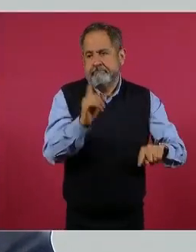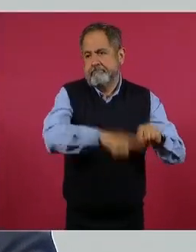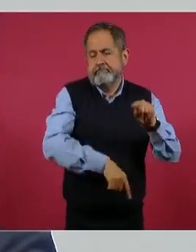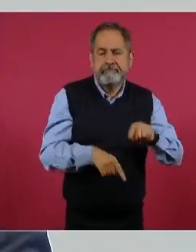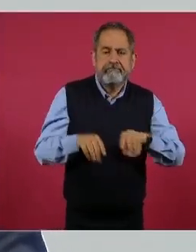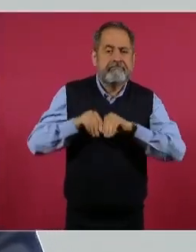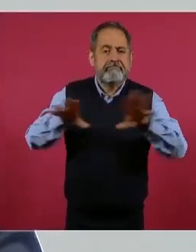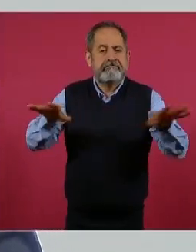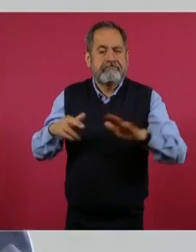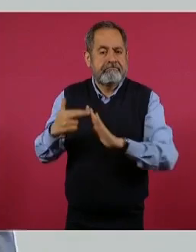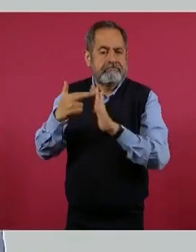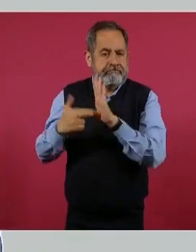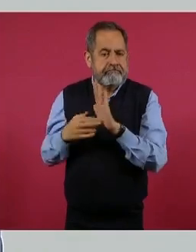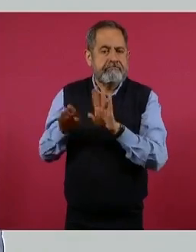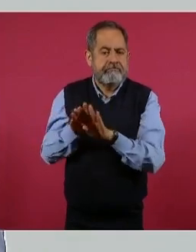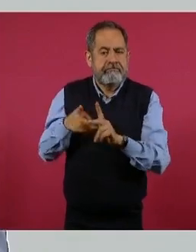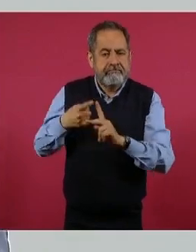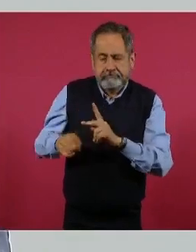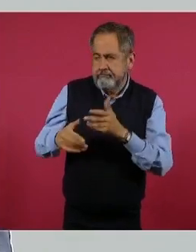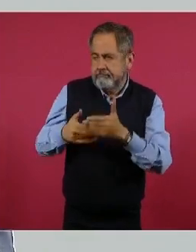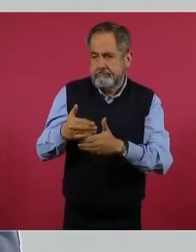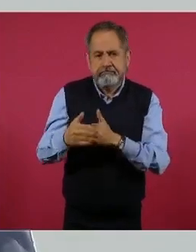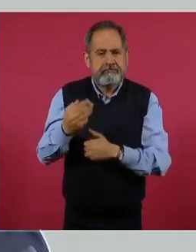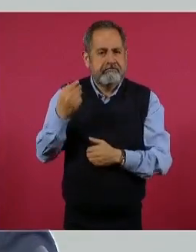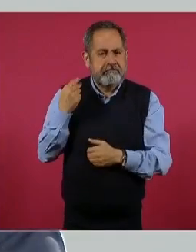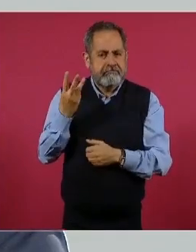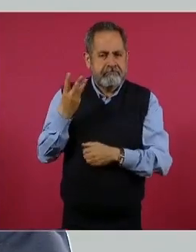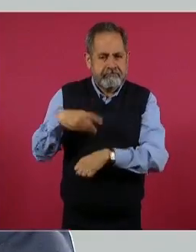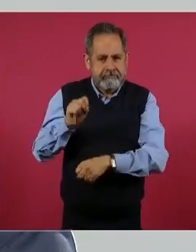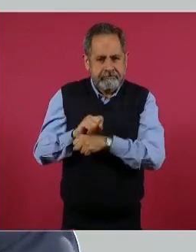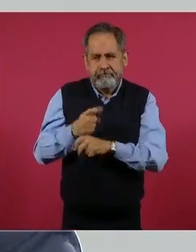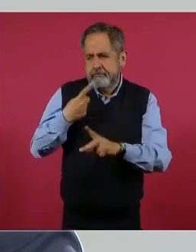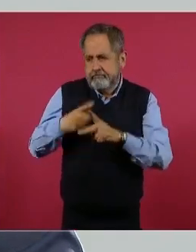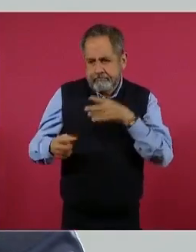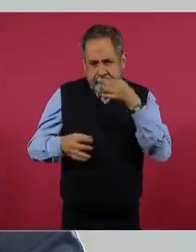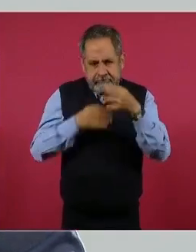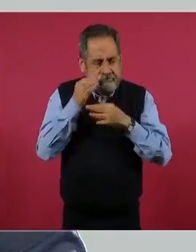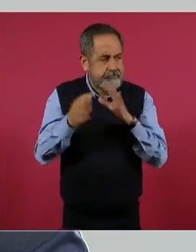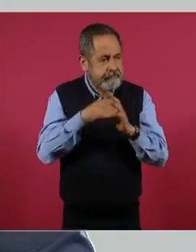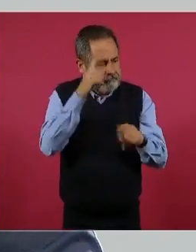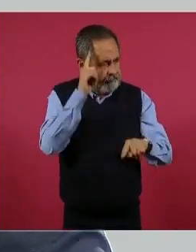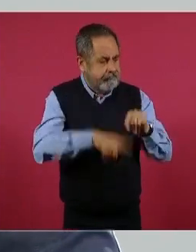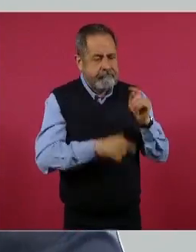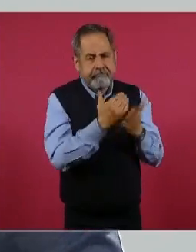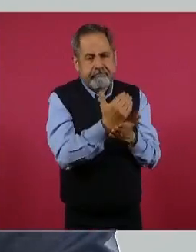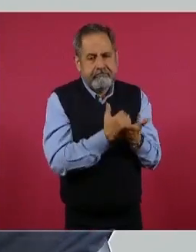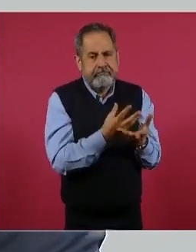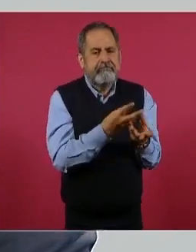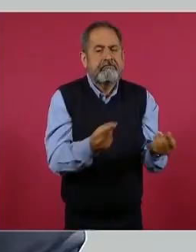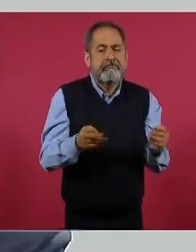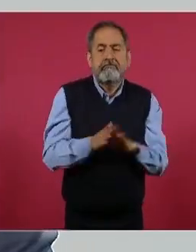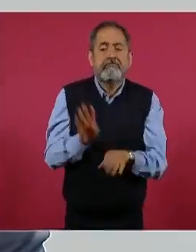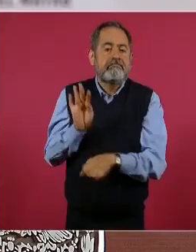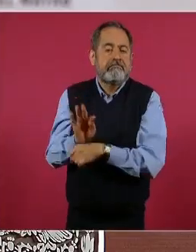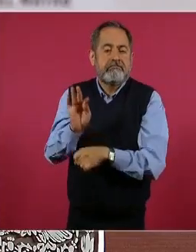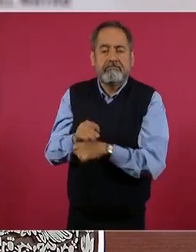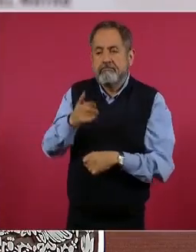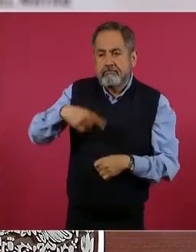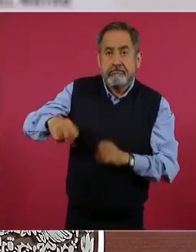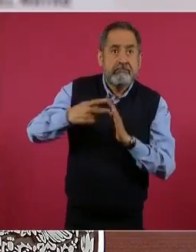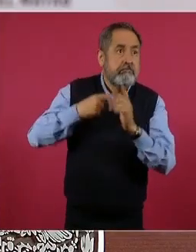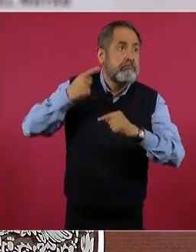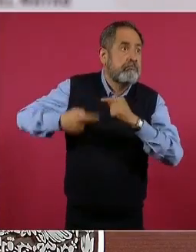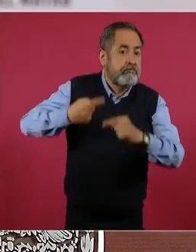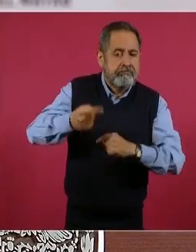informaremos las medidas iniciadas hace tres semanas para su combate y las garantías institucionales de no